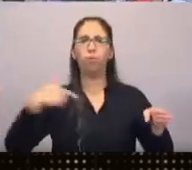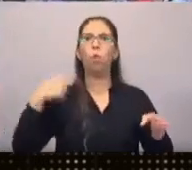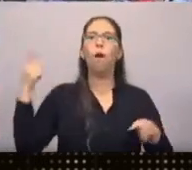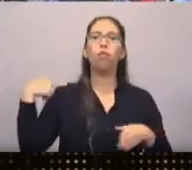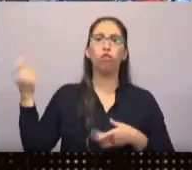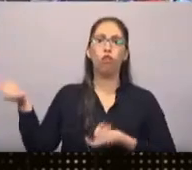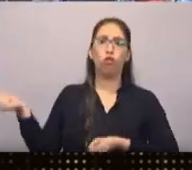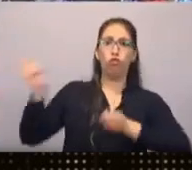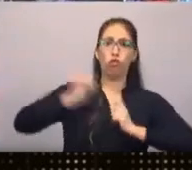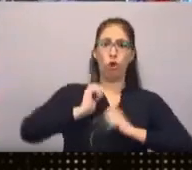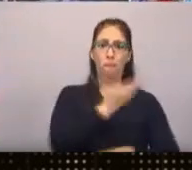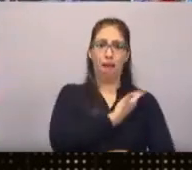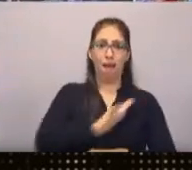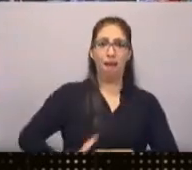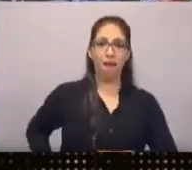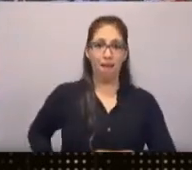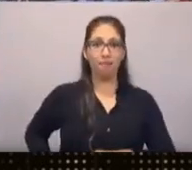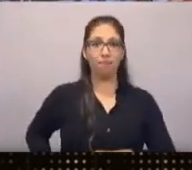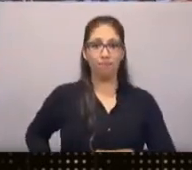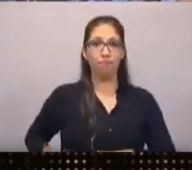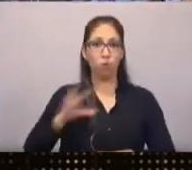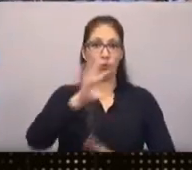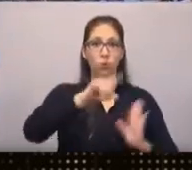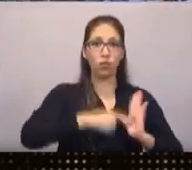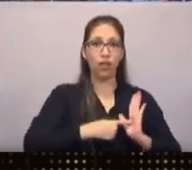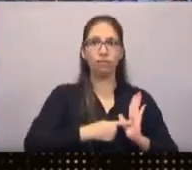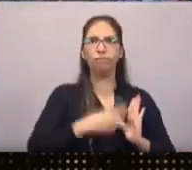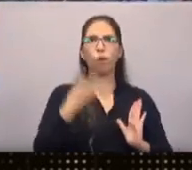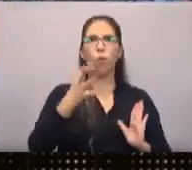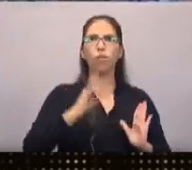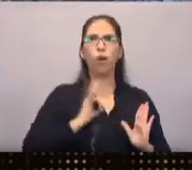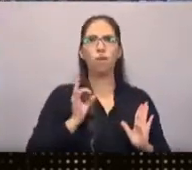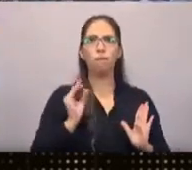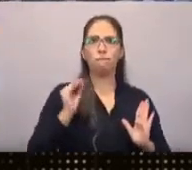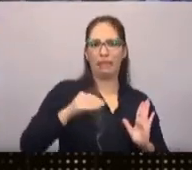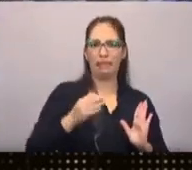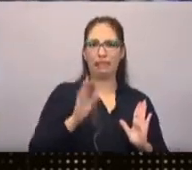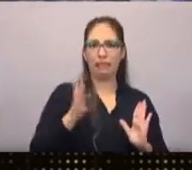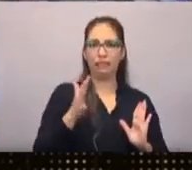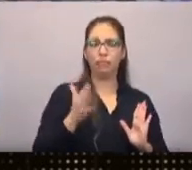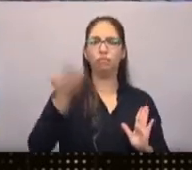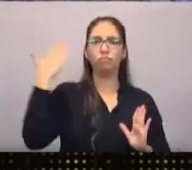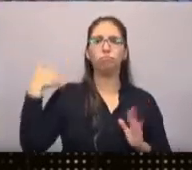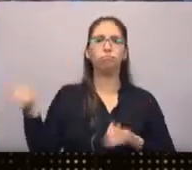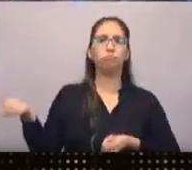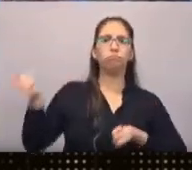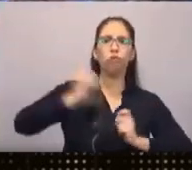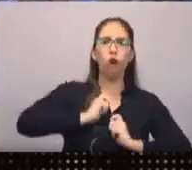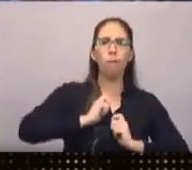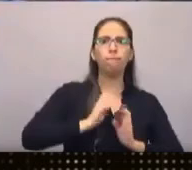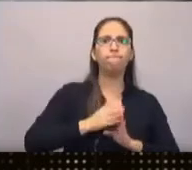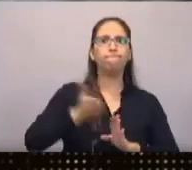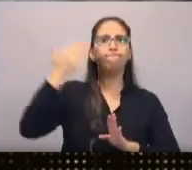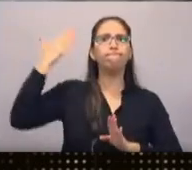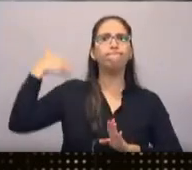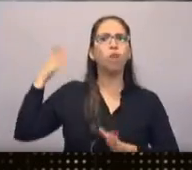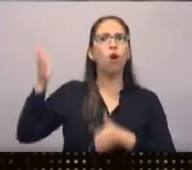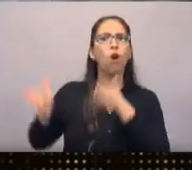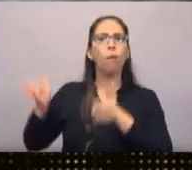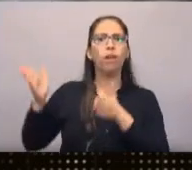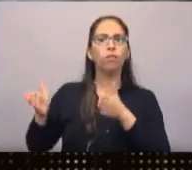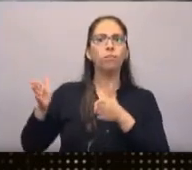Aires ustedes saben hace poco más de 4 años la recibimos después de un gobierno